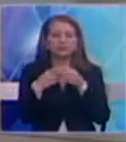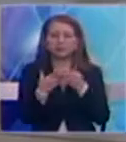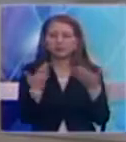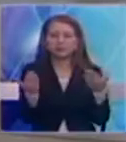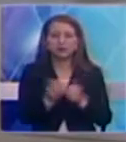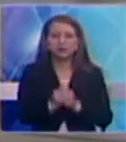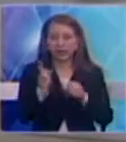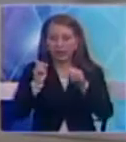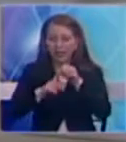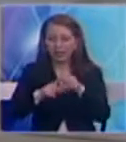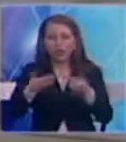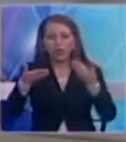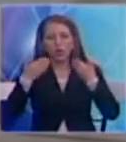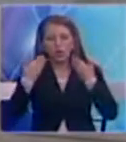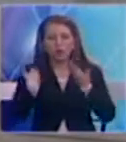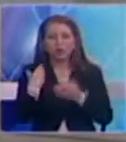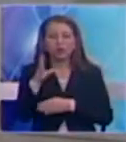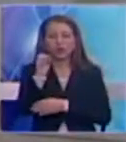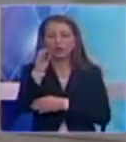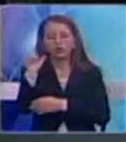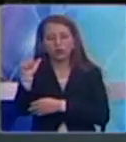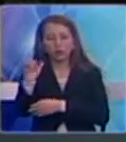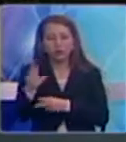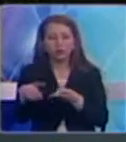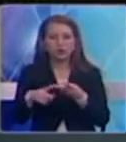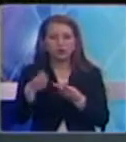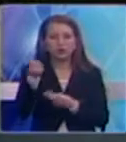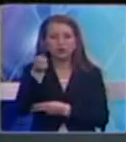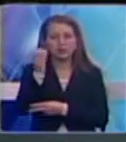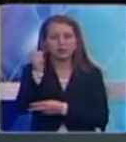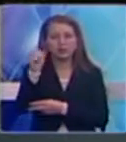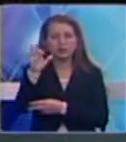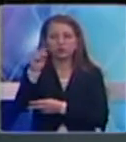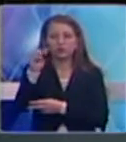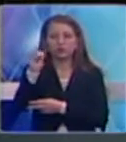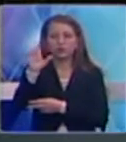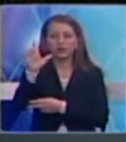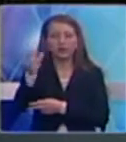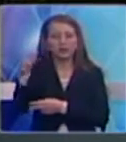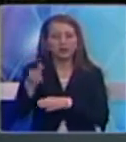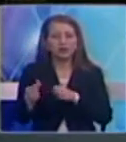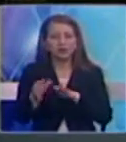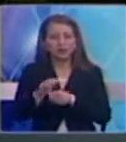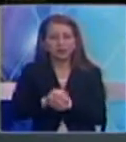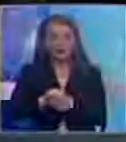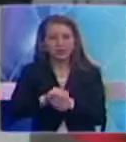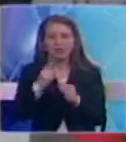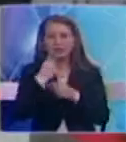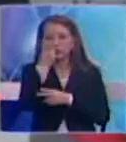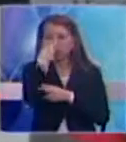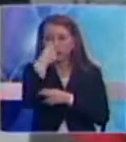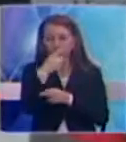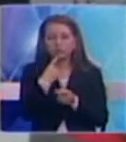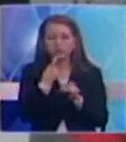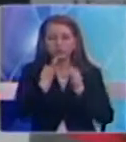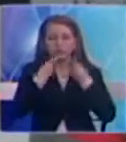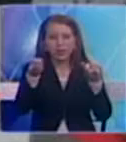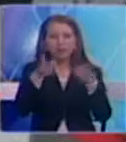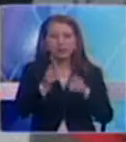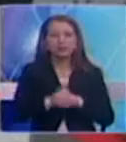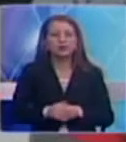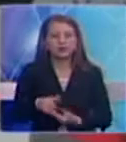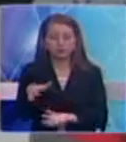domésticas para Quito, Guayaquil, El Coca, Baltra y San Cristóbal, que impulsarán también la red hotelera. Puedan también acceder a